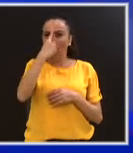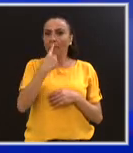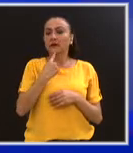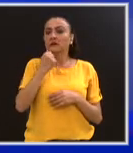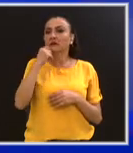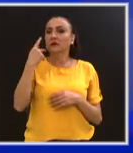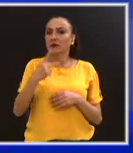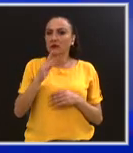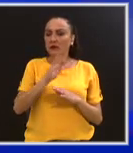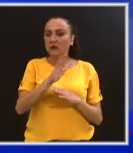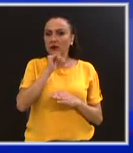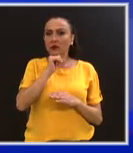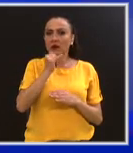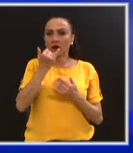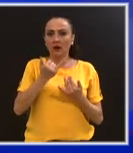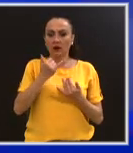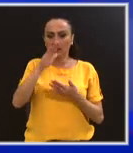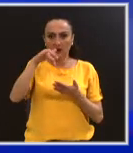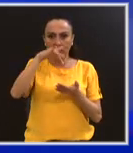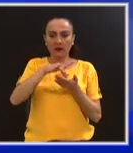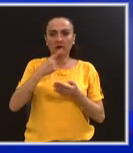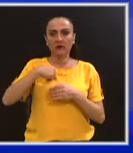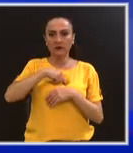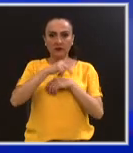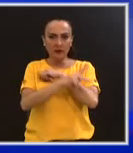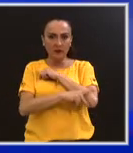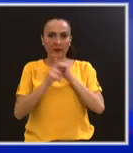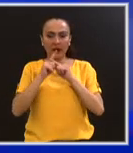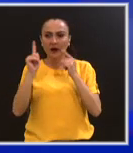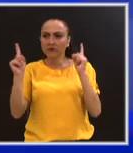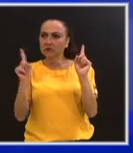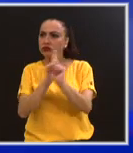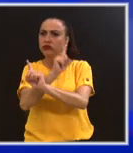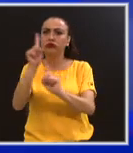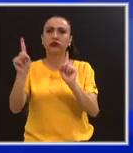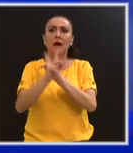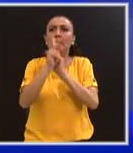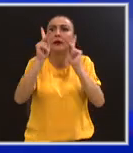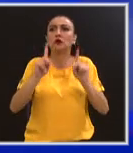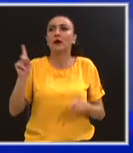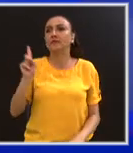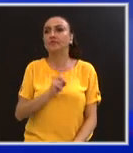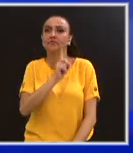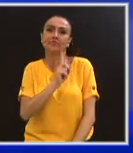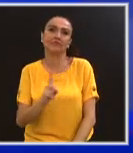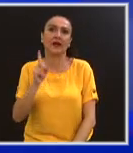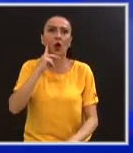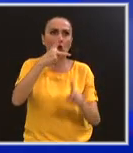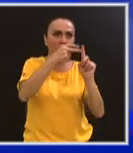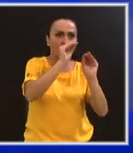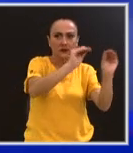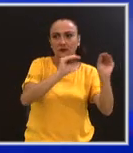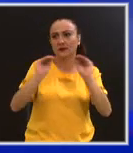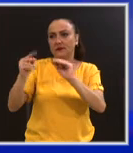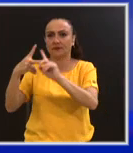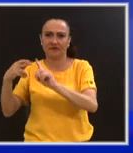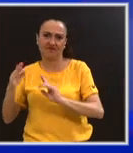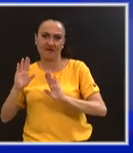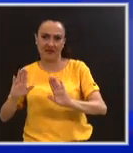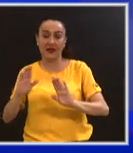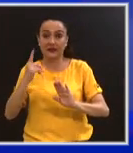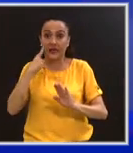peligroso estaba en la plena capital de nuestro país mezclado entre los josefinos en estos hoteles y es la Policía Municipal